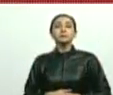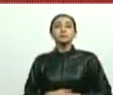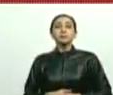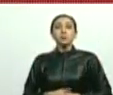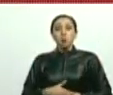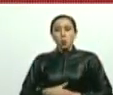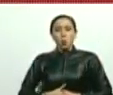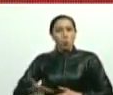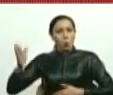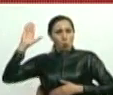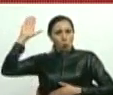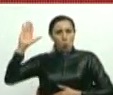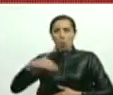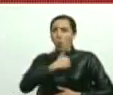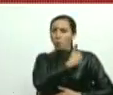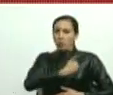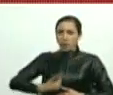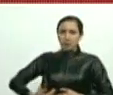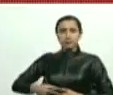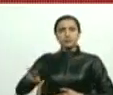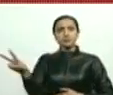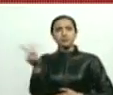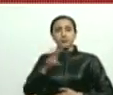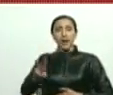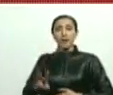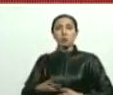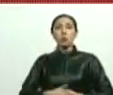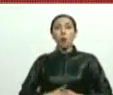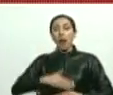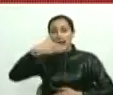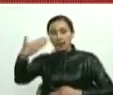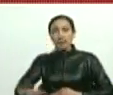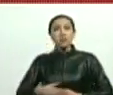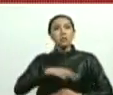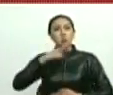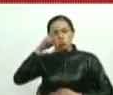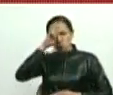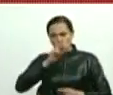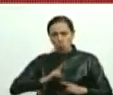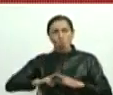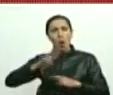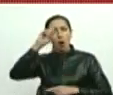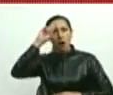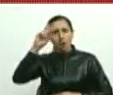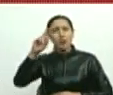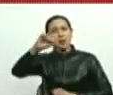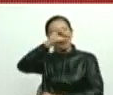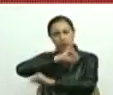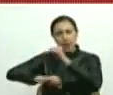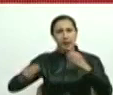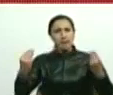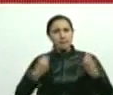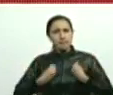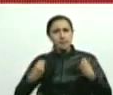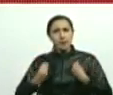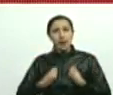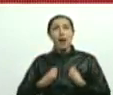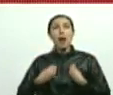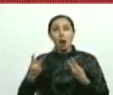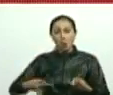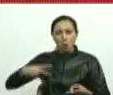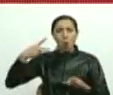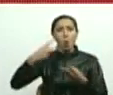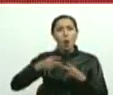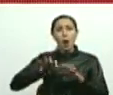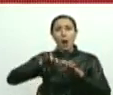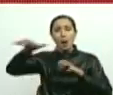ante su presidente Nicolás Maduro y juro por mi honor que respetaré y defenderé con mi vida la voluntad de la mayoría de los venezolanos